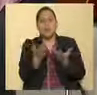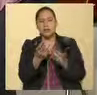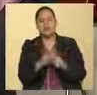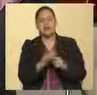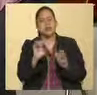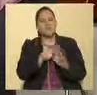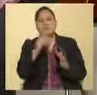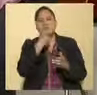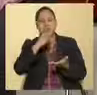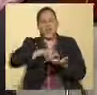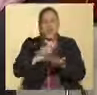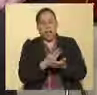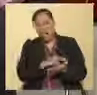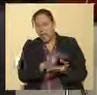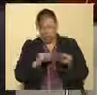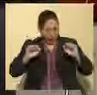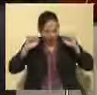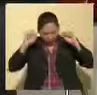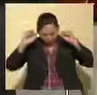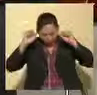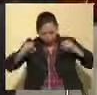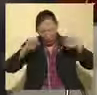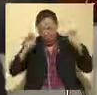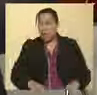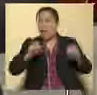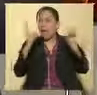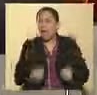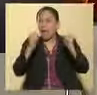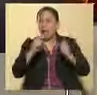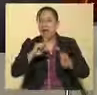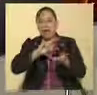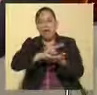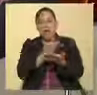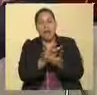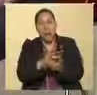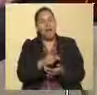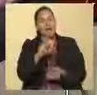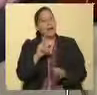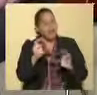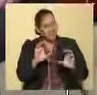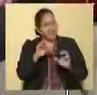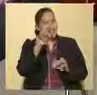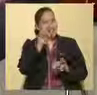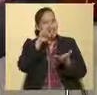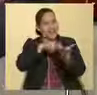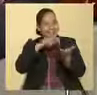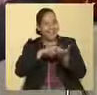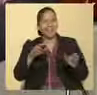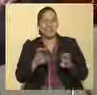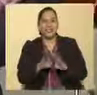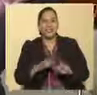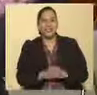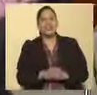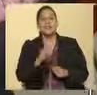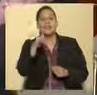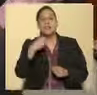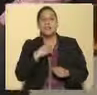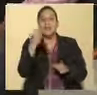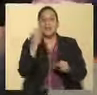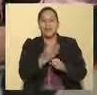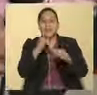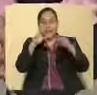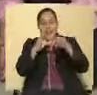los berrinches. Vamos a hablar de los berrinches. ¿Qué vamos a La, hacer la, con un niño? le suena, ¿verdad? ¿Cómo no? Y bueno, yo quiero compartir con